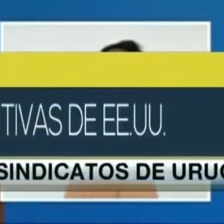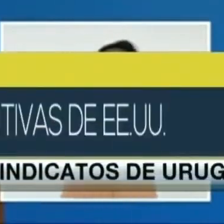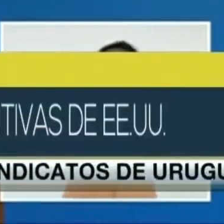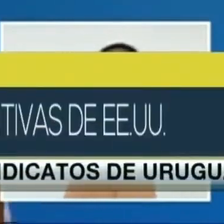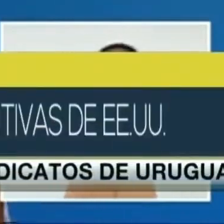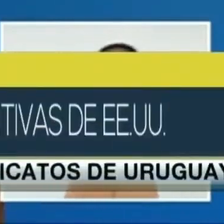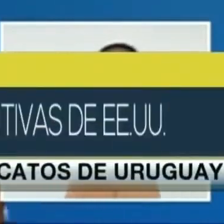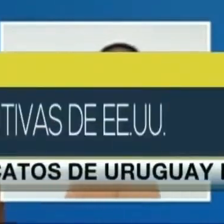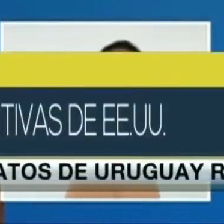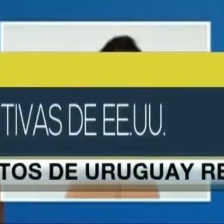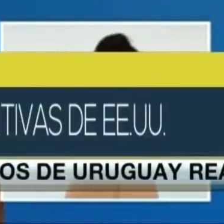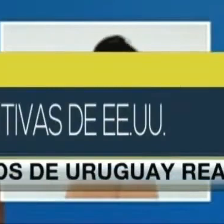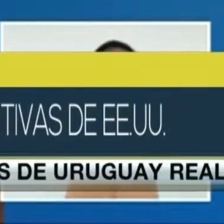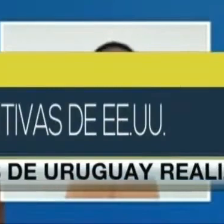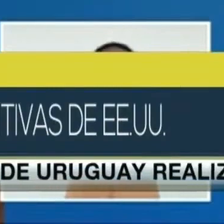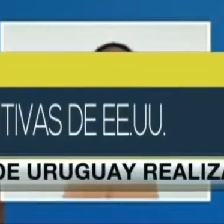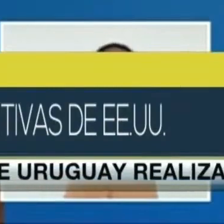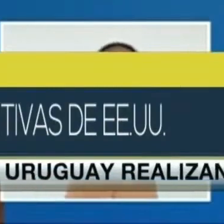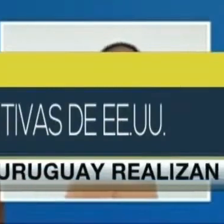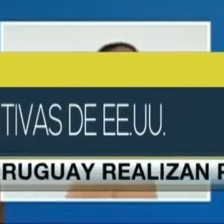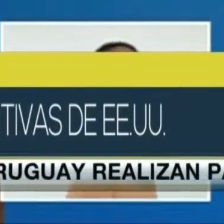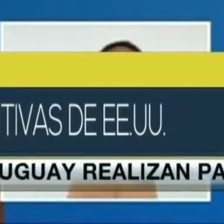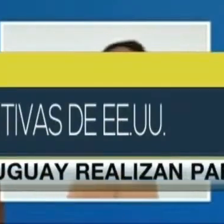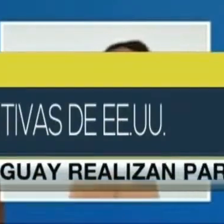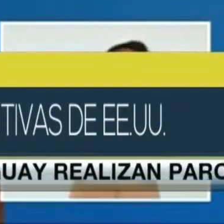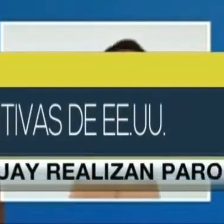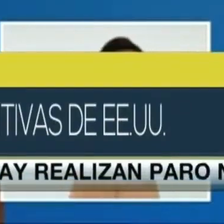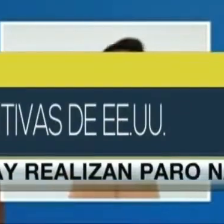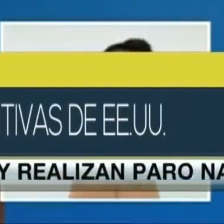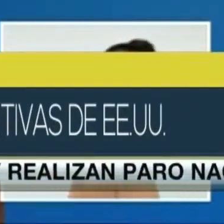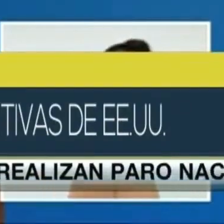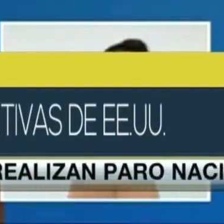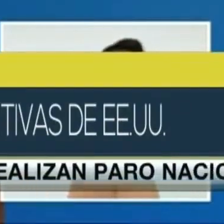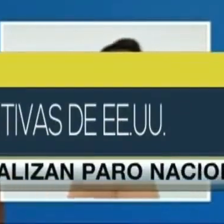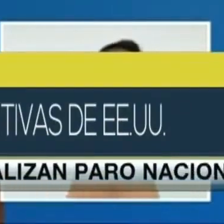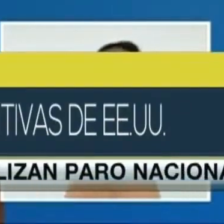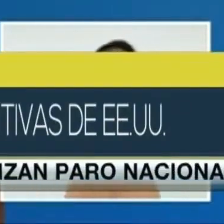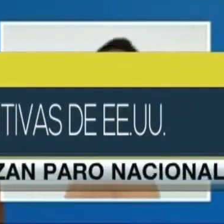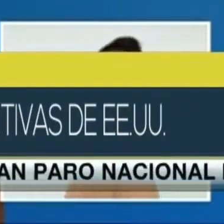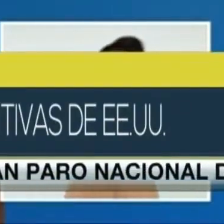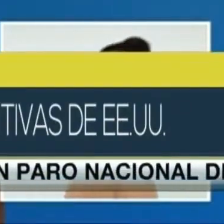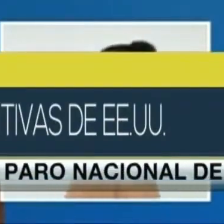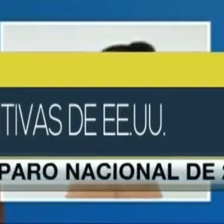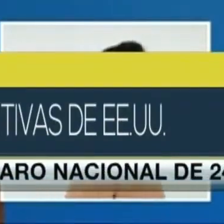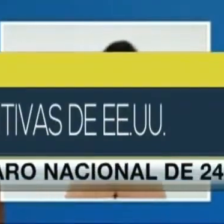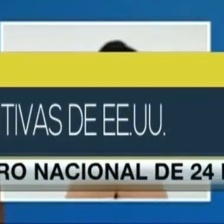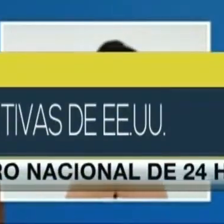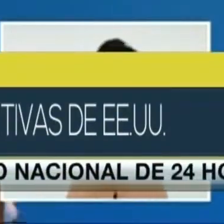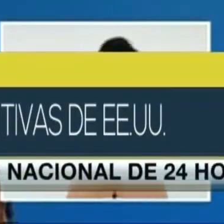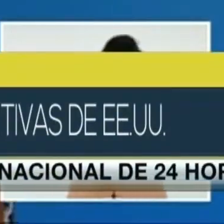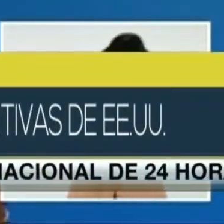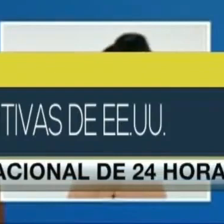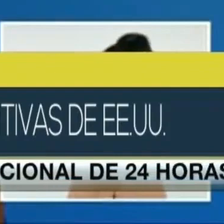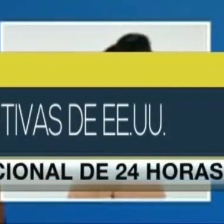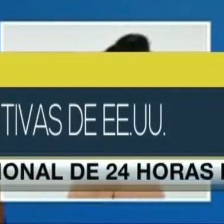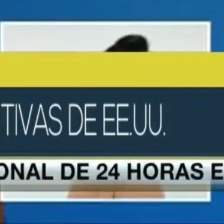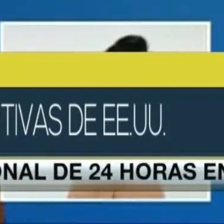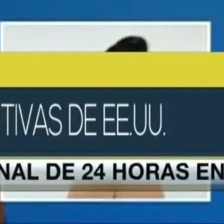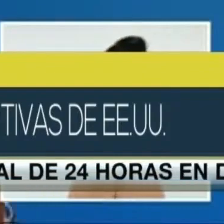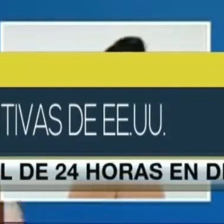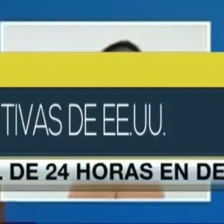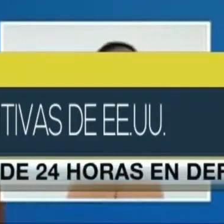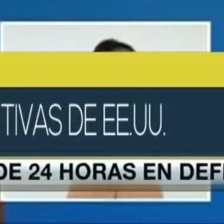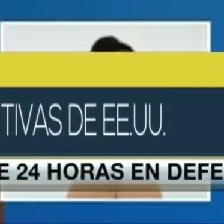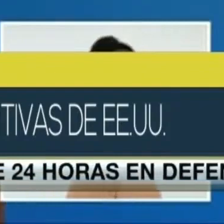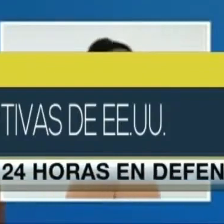falsas y rechazo que haya incluso un solo caso en un mundo en el que se saben que ocurren